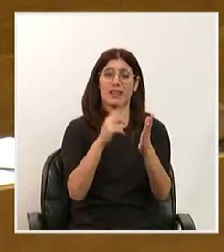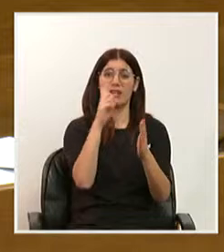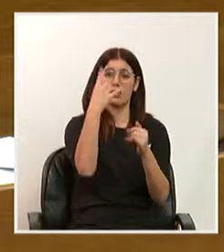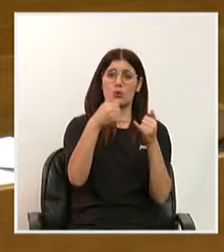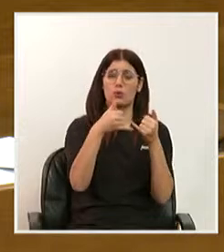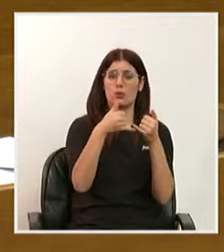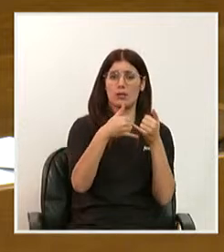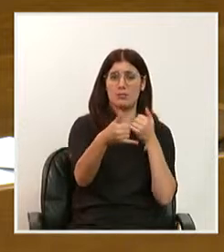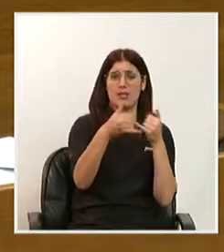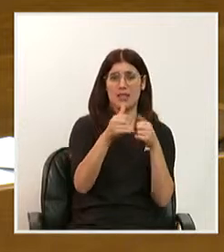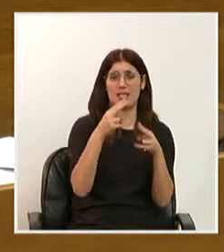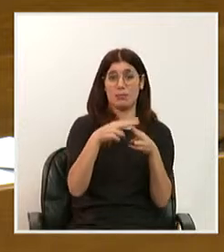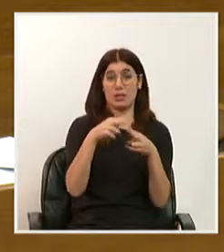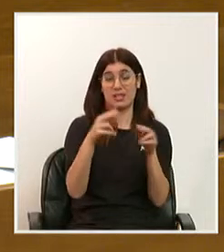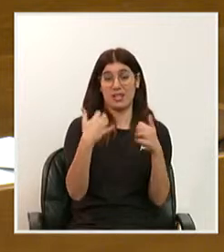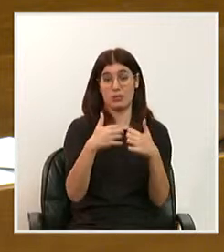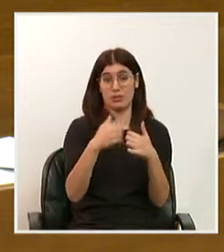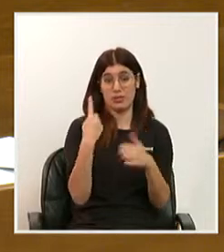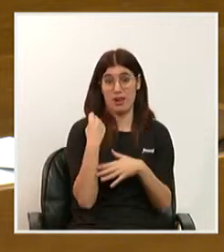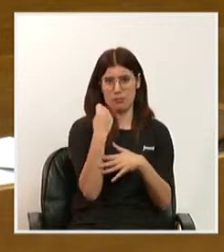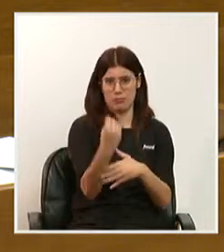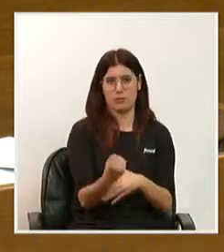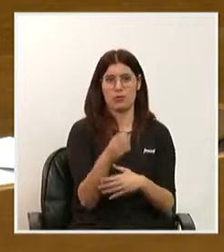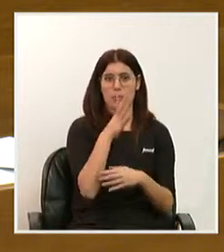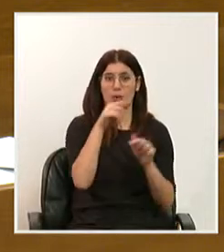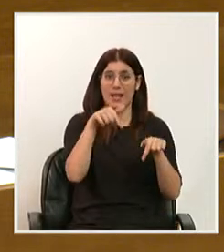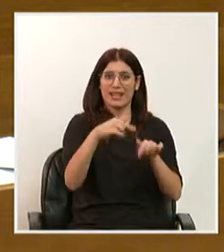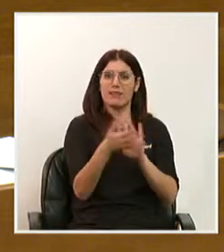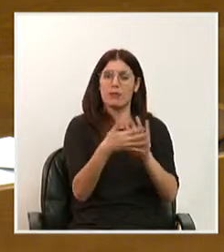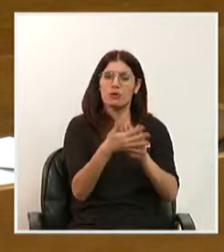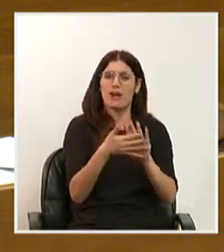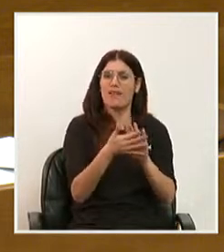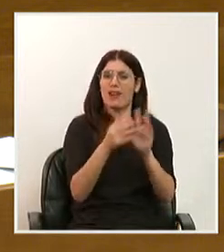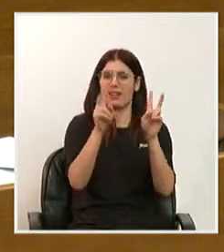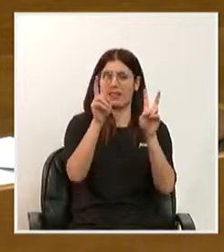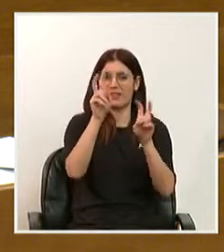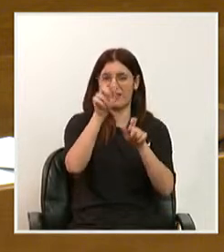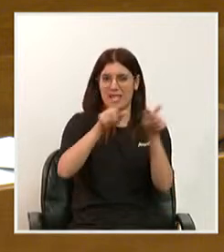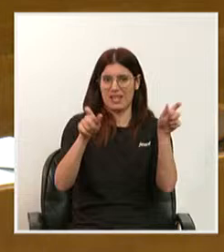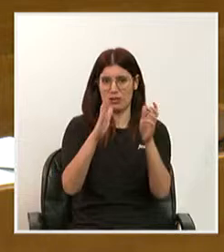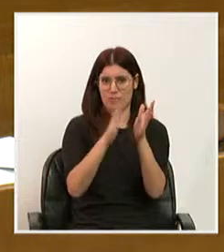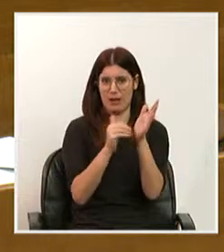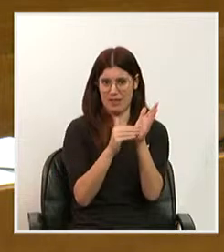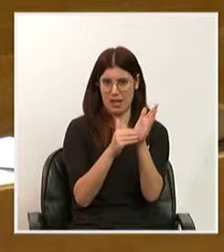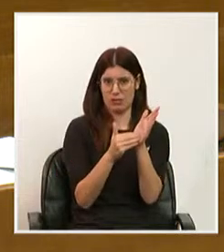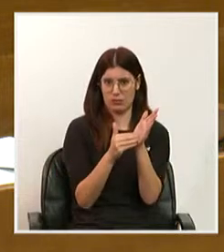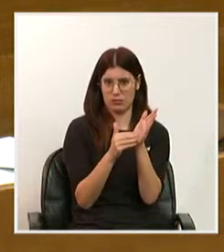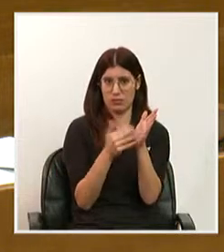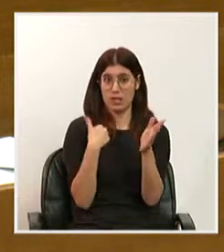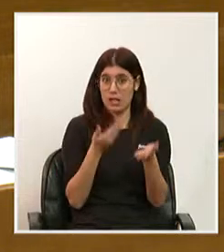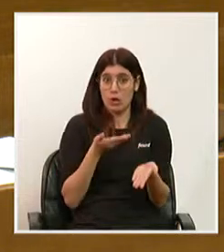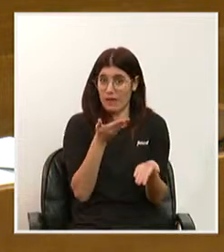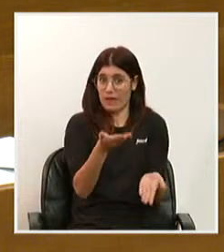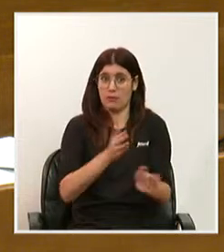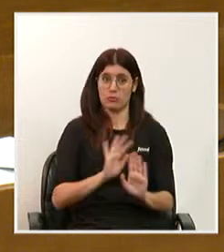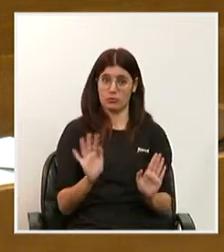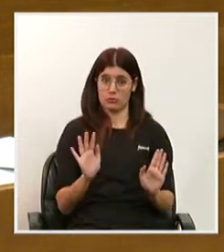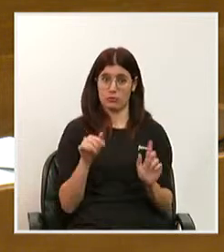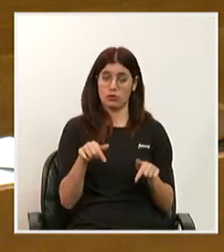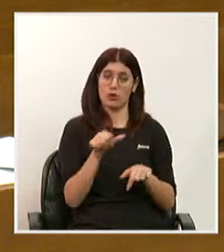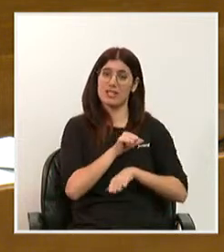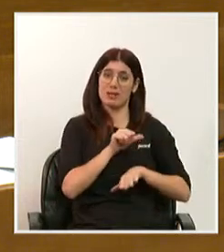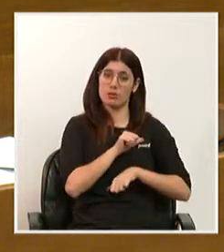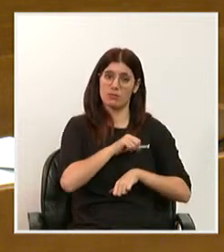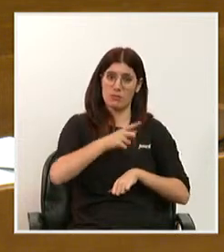política Industrial Así se ve a parlar de los valenci y valencian yerim es el que están esperando de